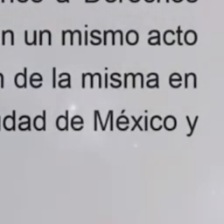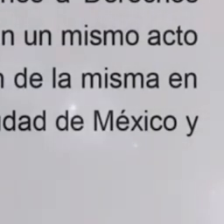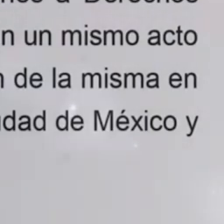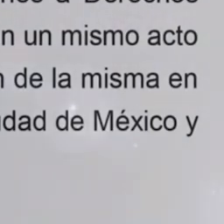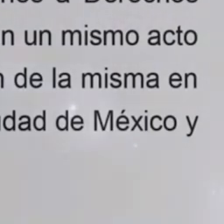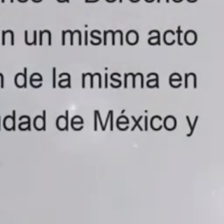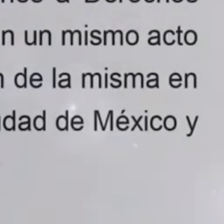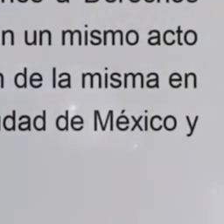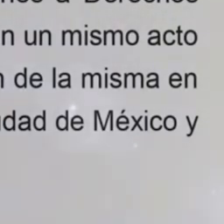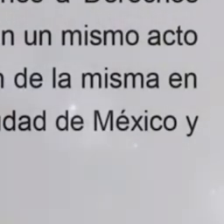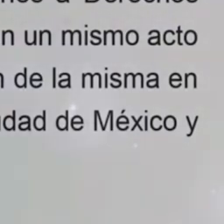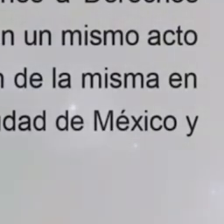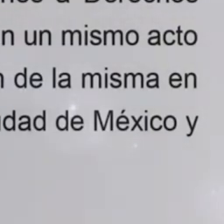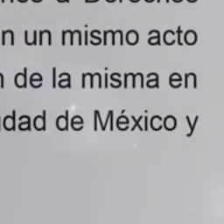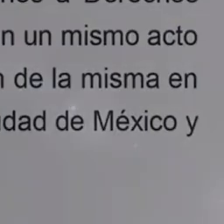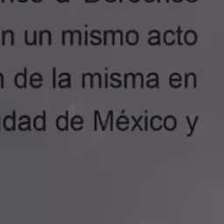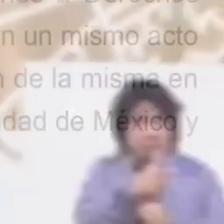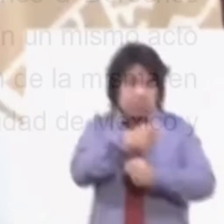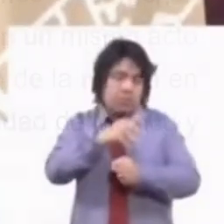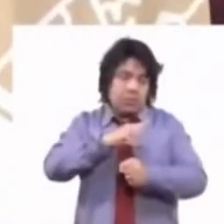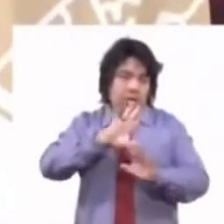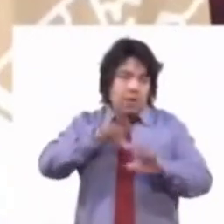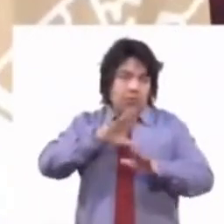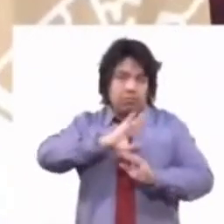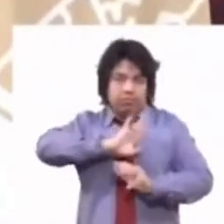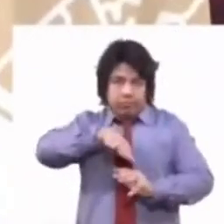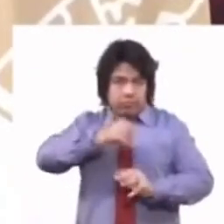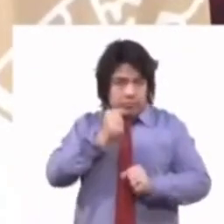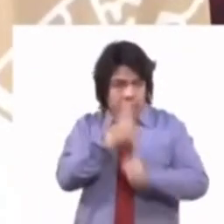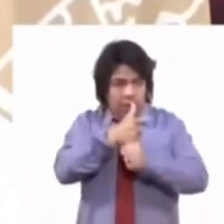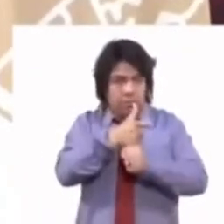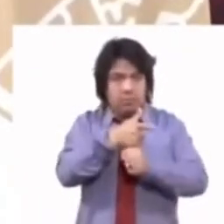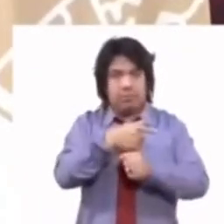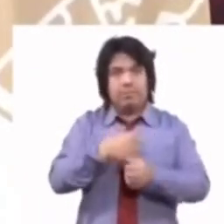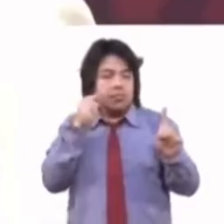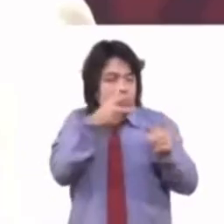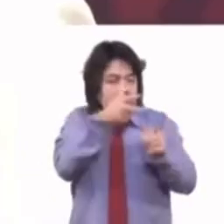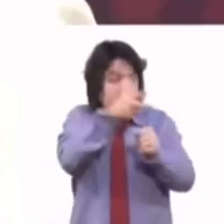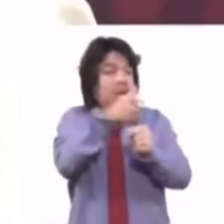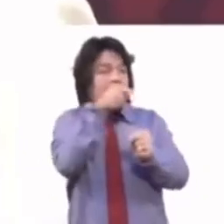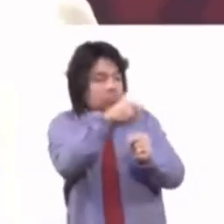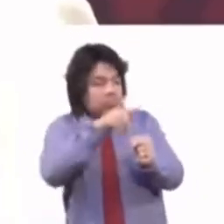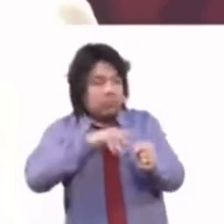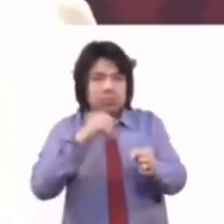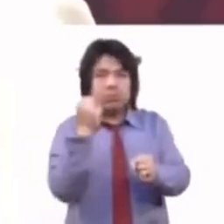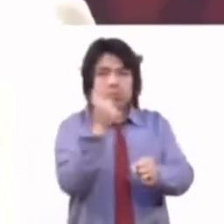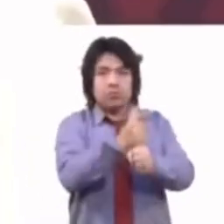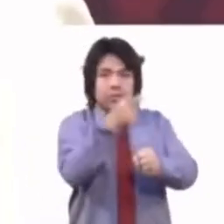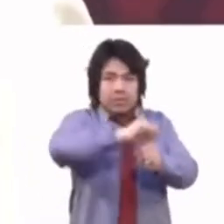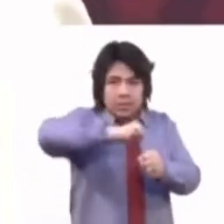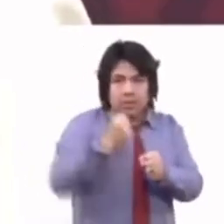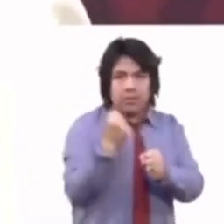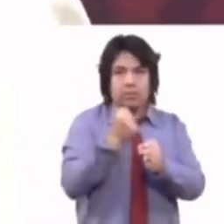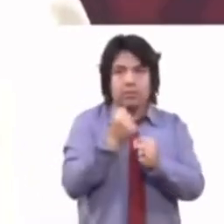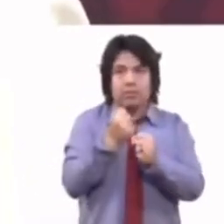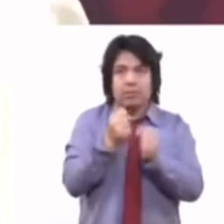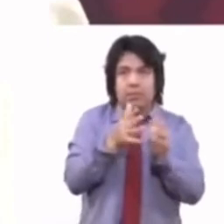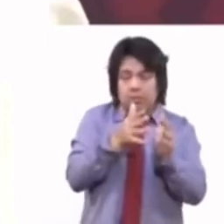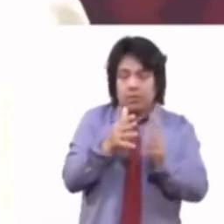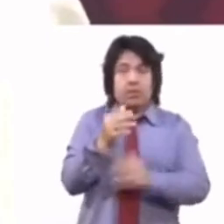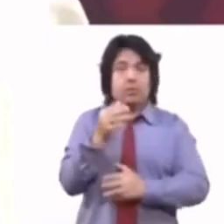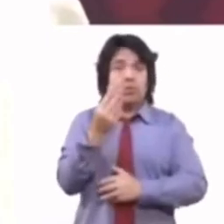institucional a las víctimas y sus familiares. Los padres advirtieron que si Sheinbaum no ofrecía la disculpa, entonces incumpliría